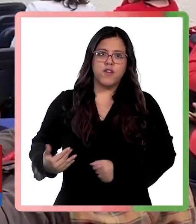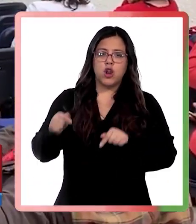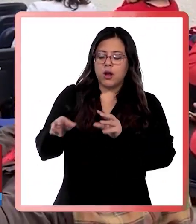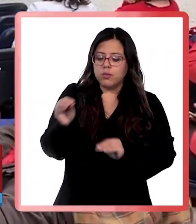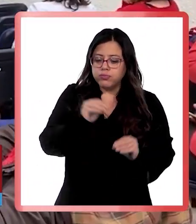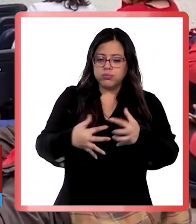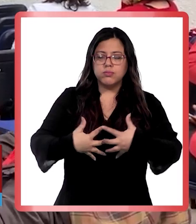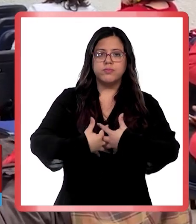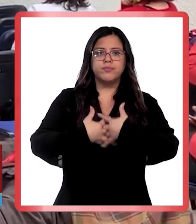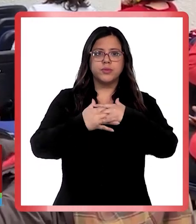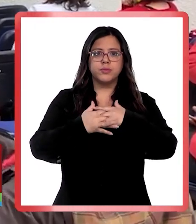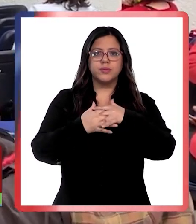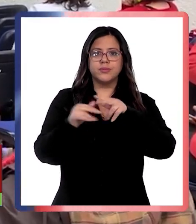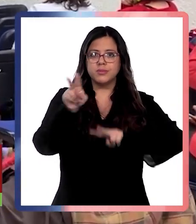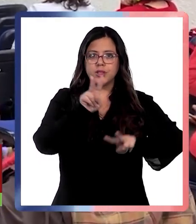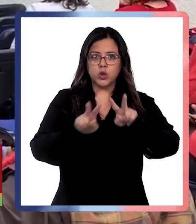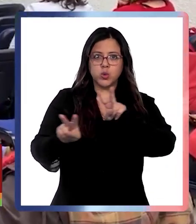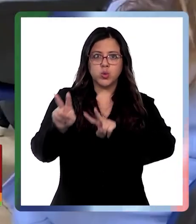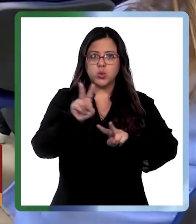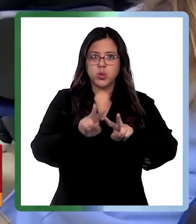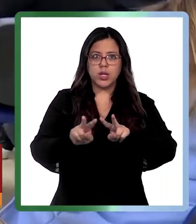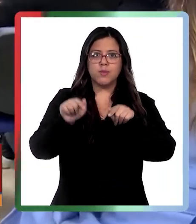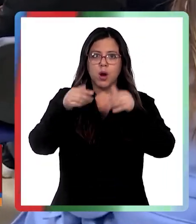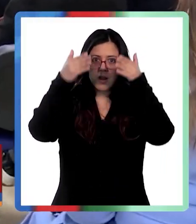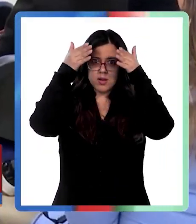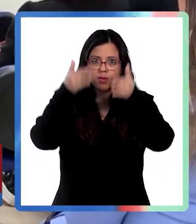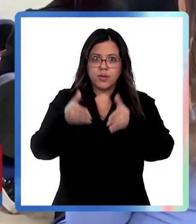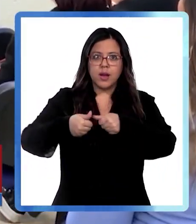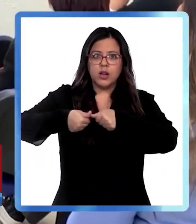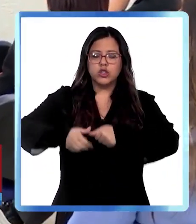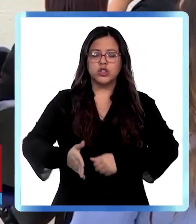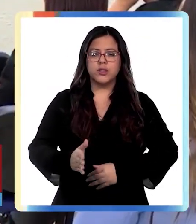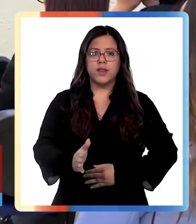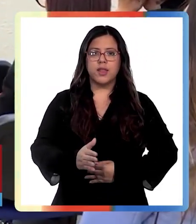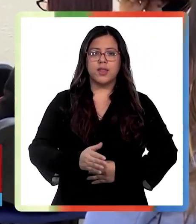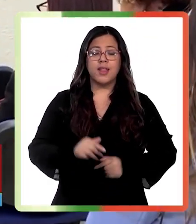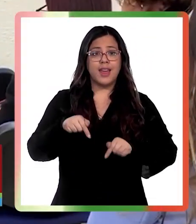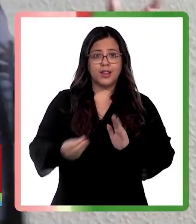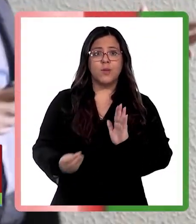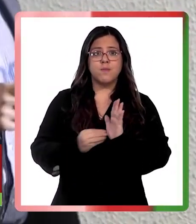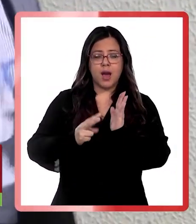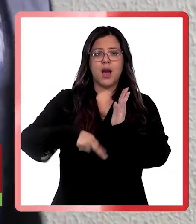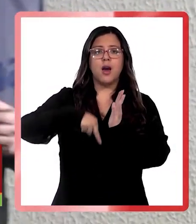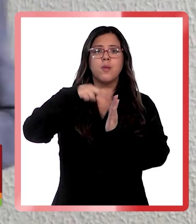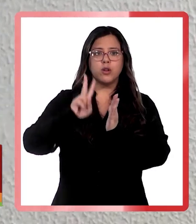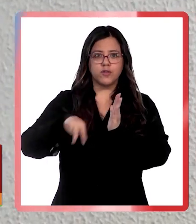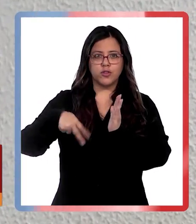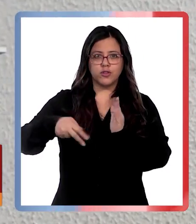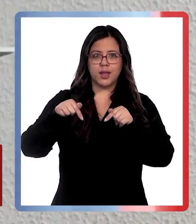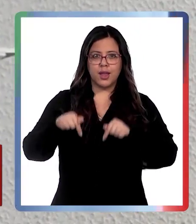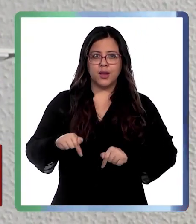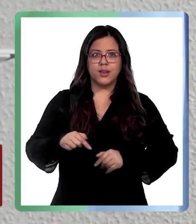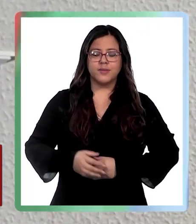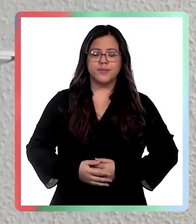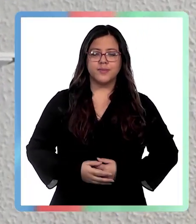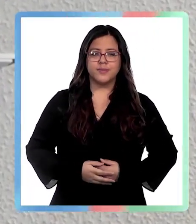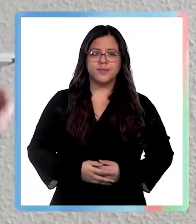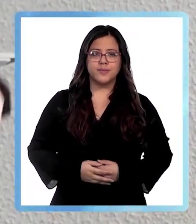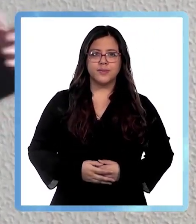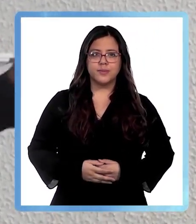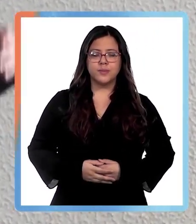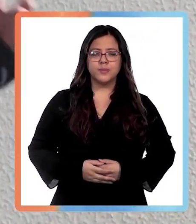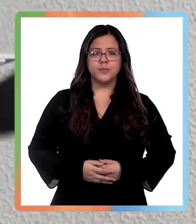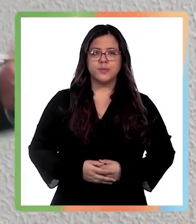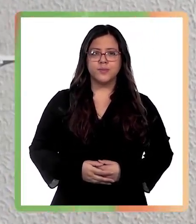gubernamental diseñado para fortalecer el sector turístico con un enfoque en sostenibilidad. Esto y más en Portavoz